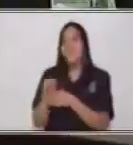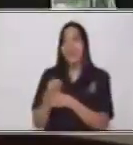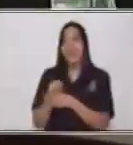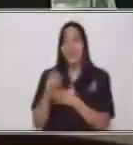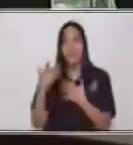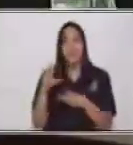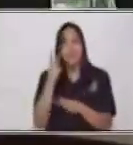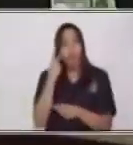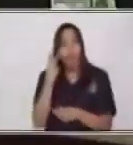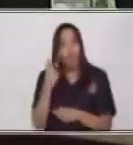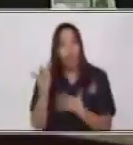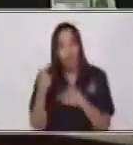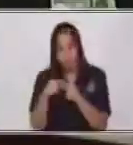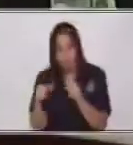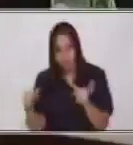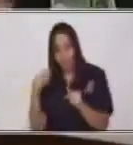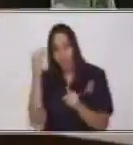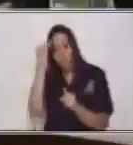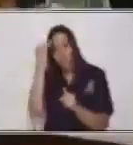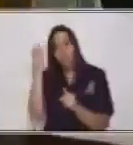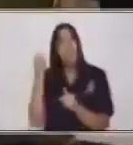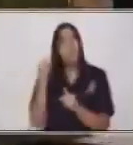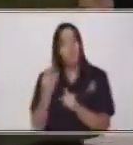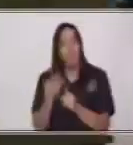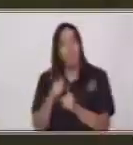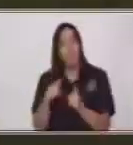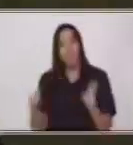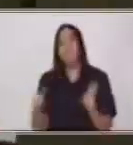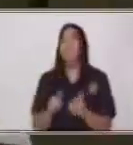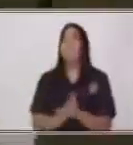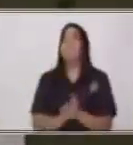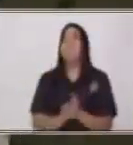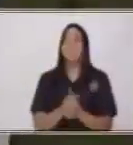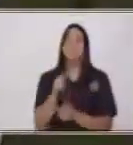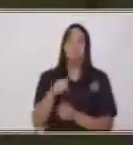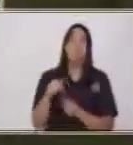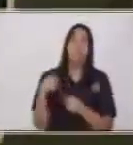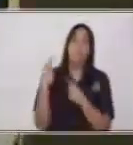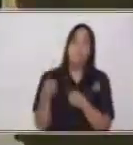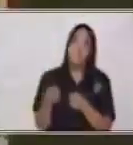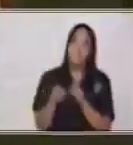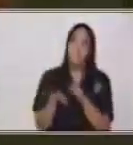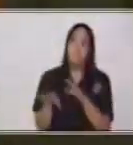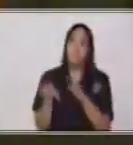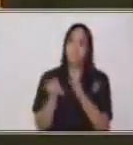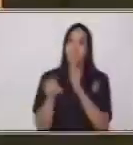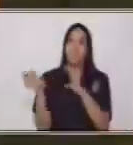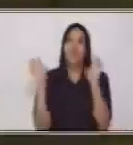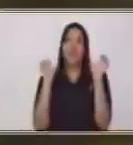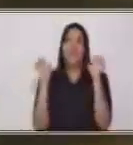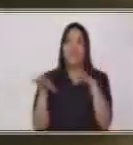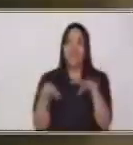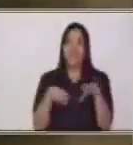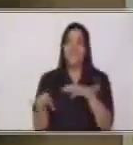cómo podemos reconocer los billetes. Ahora veamos el siguiente ejercicio. En